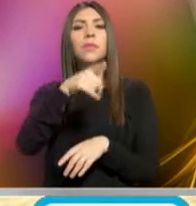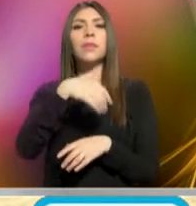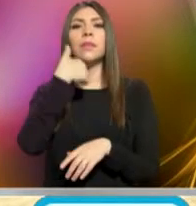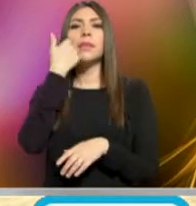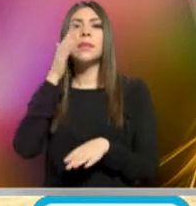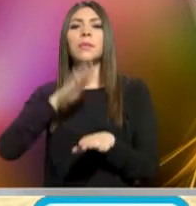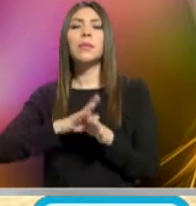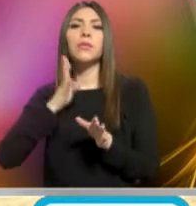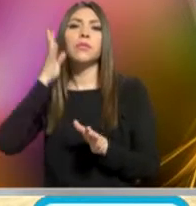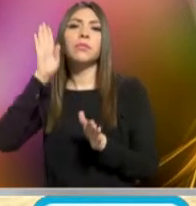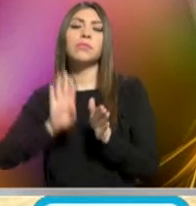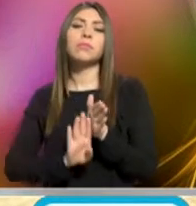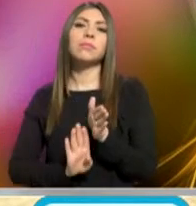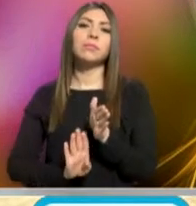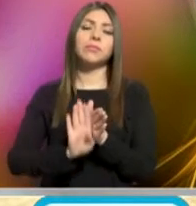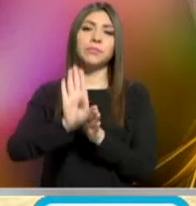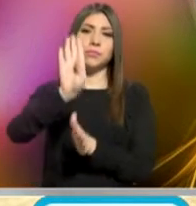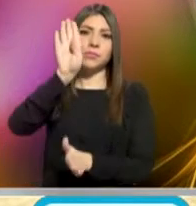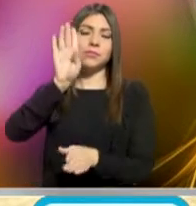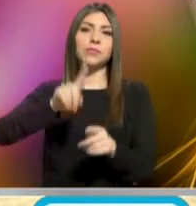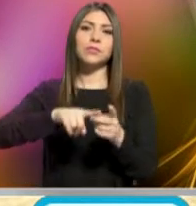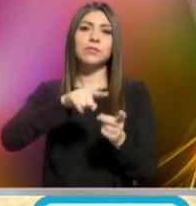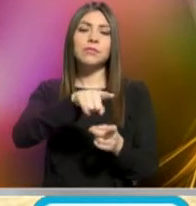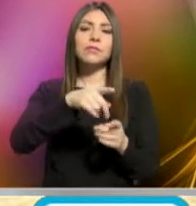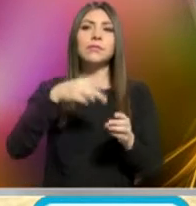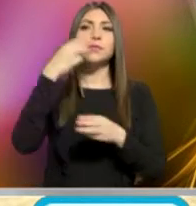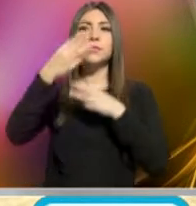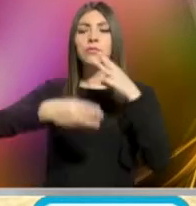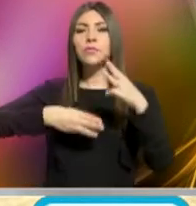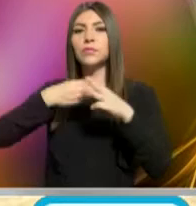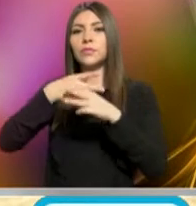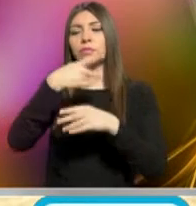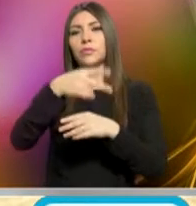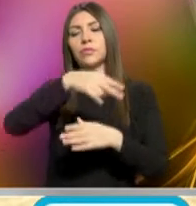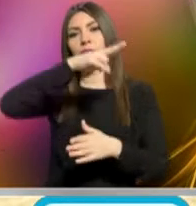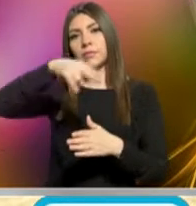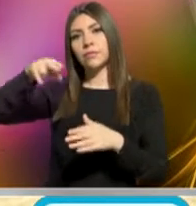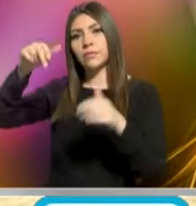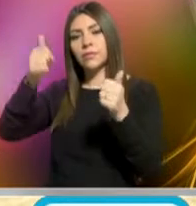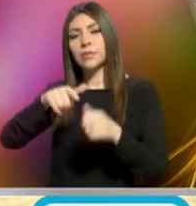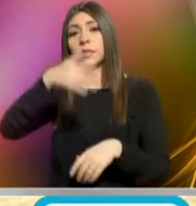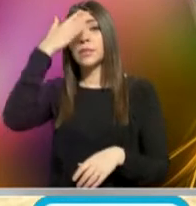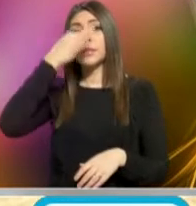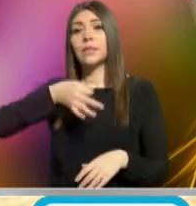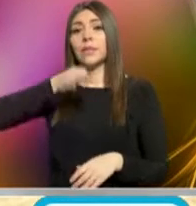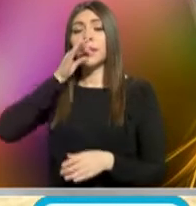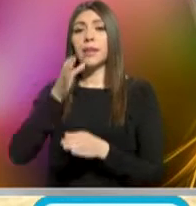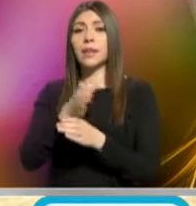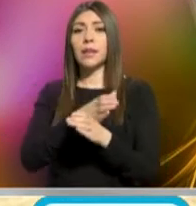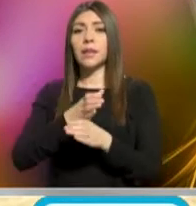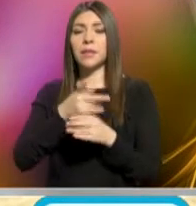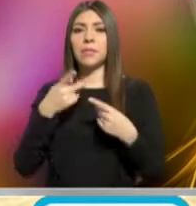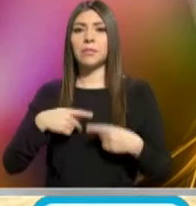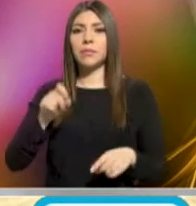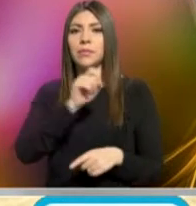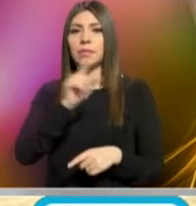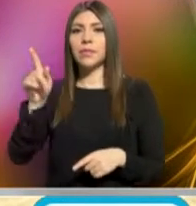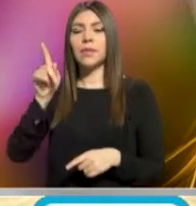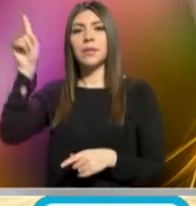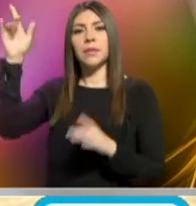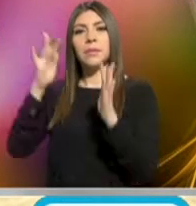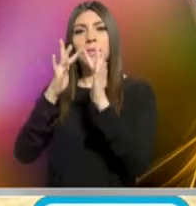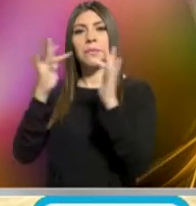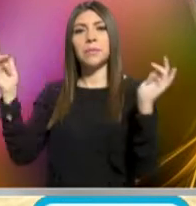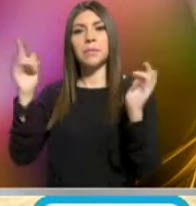ascender en el mundo donde él se movía, que en este caso era del arte. Sabemos que tomaba café con personajes como Picasso en